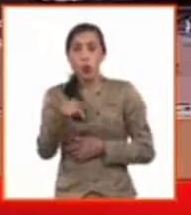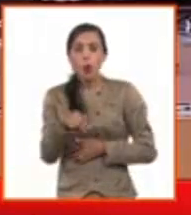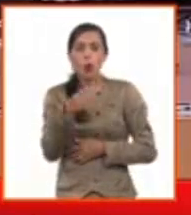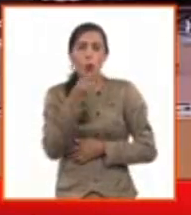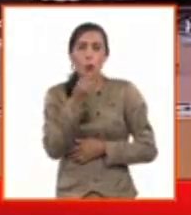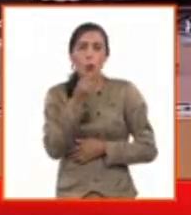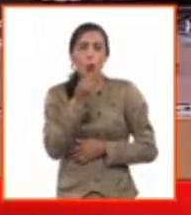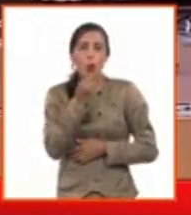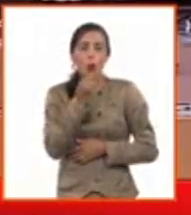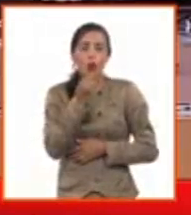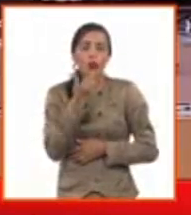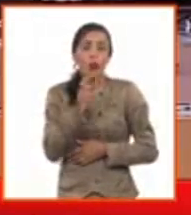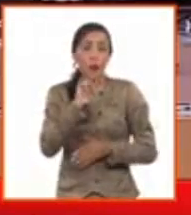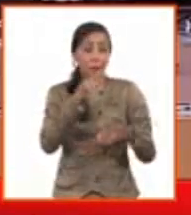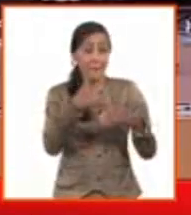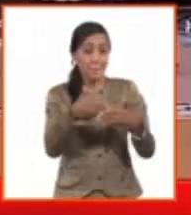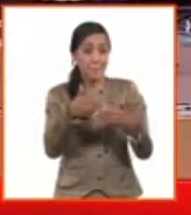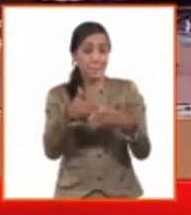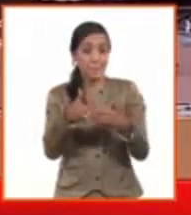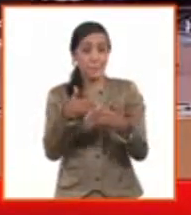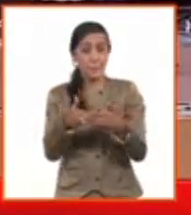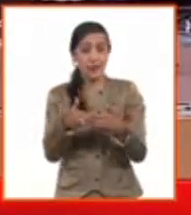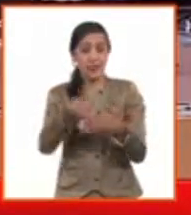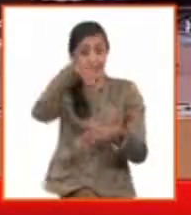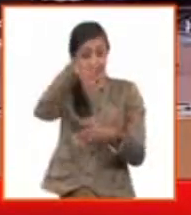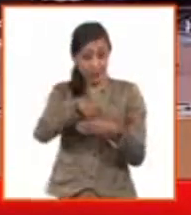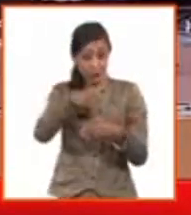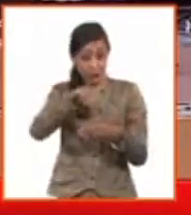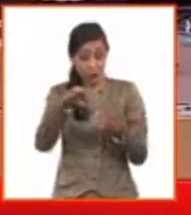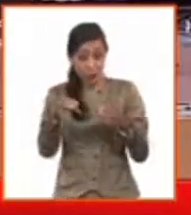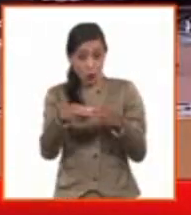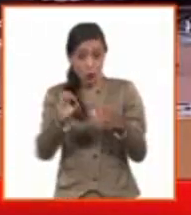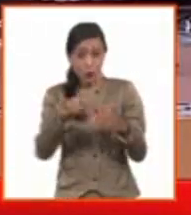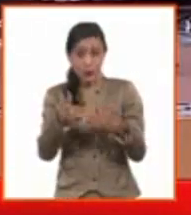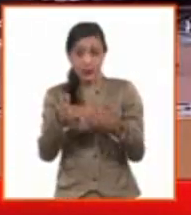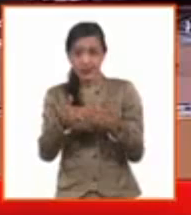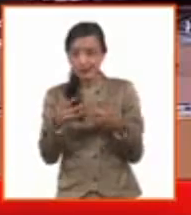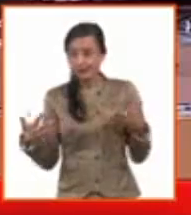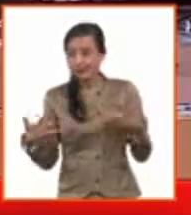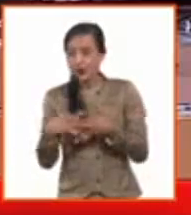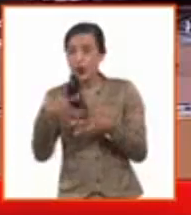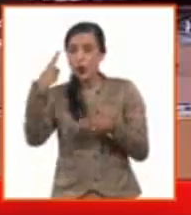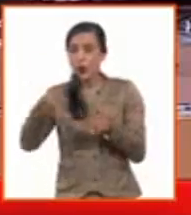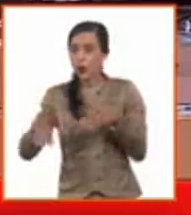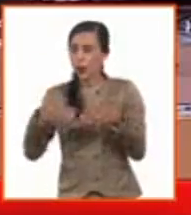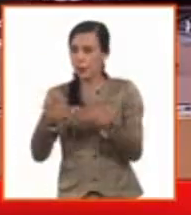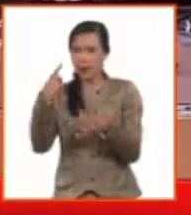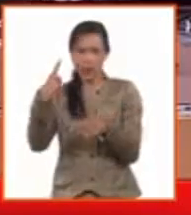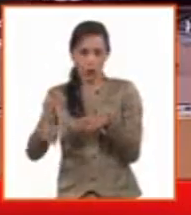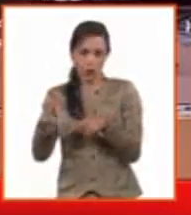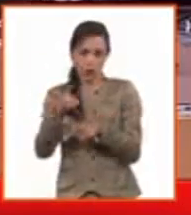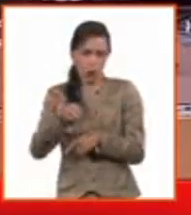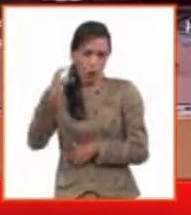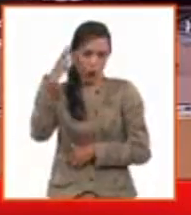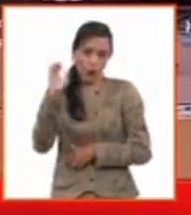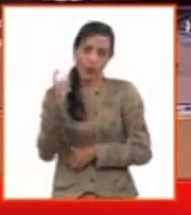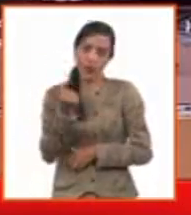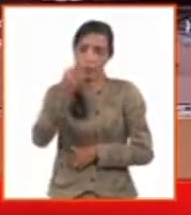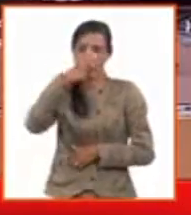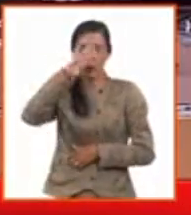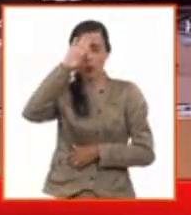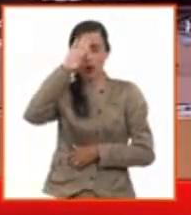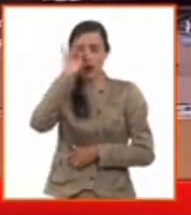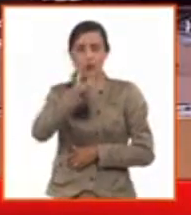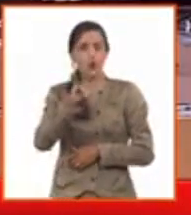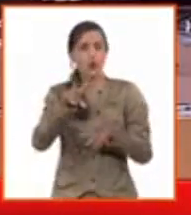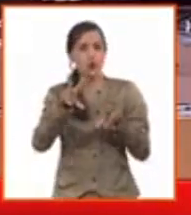logrado ir articulando esas empresas que están dentro del grupo empresarial con las que están en otros sectores de la economía cubana o incluso en